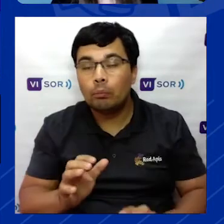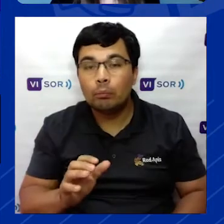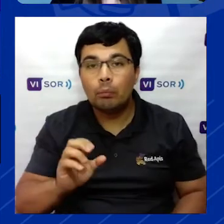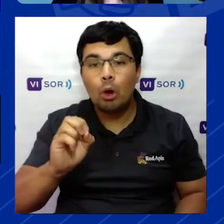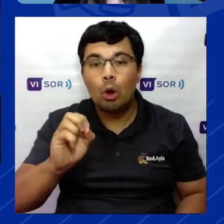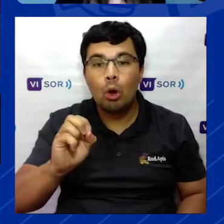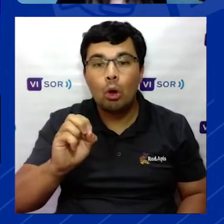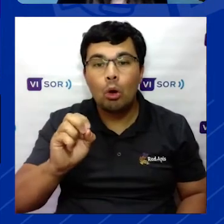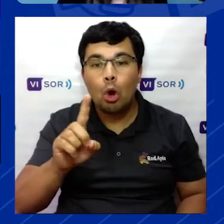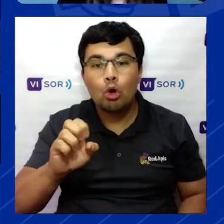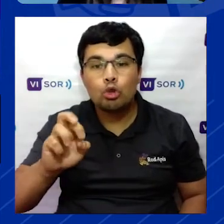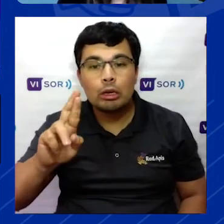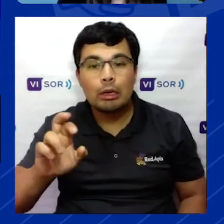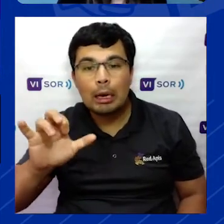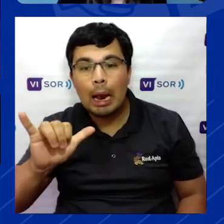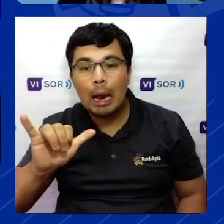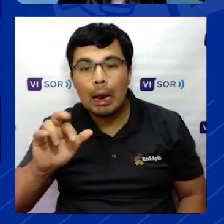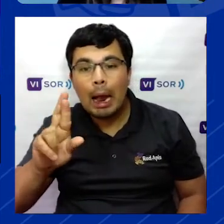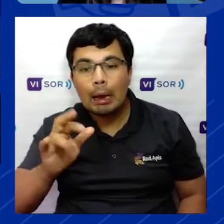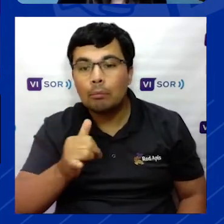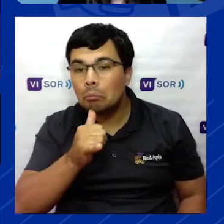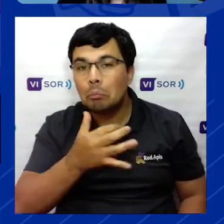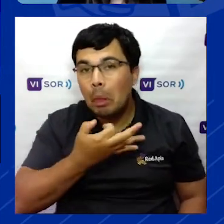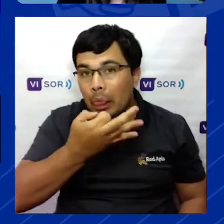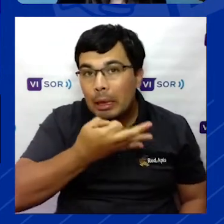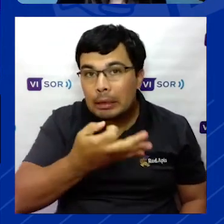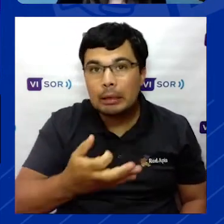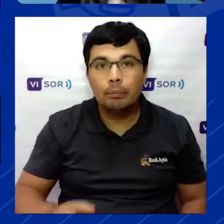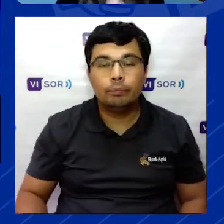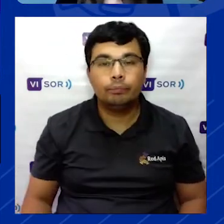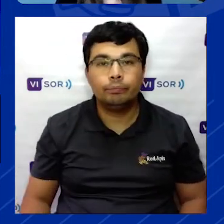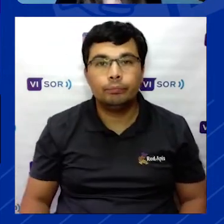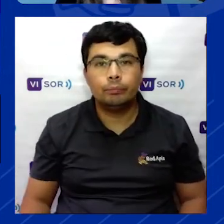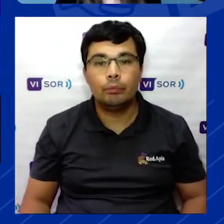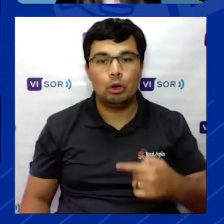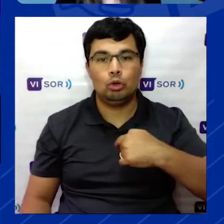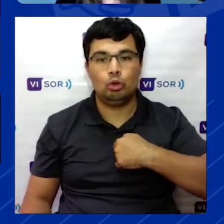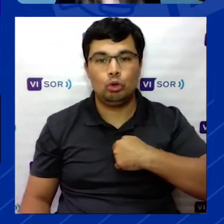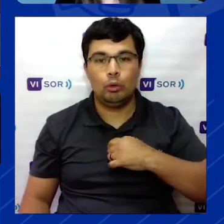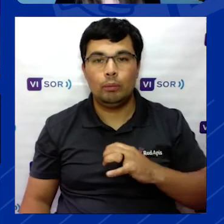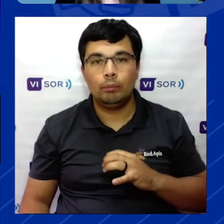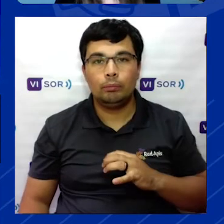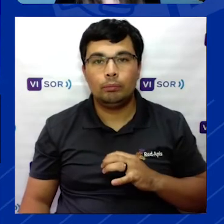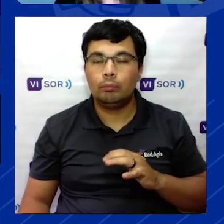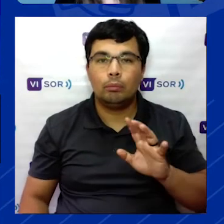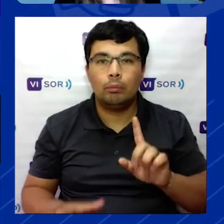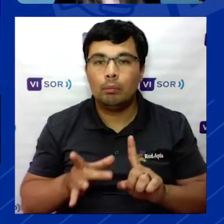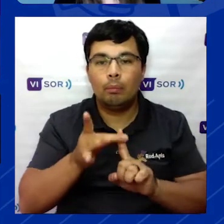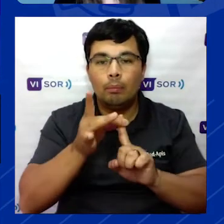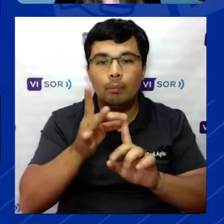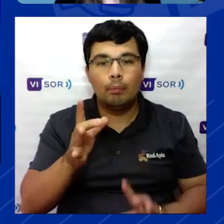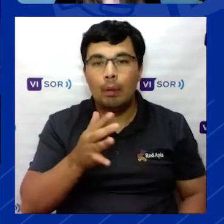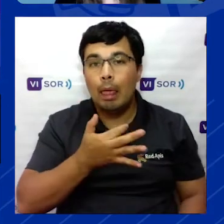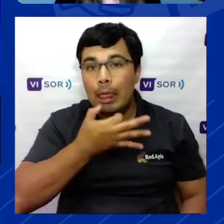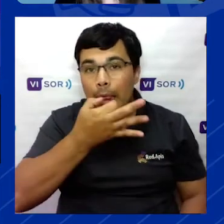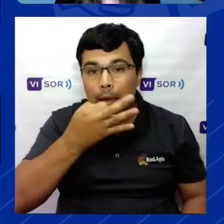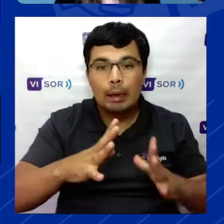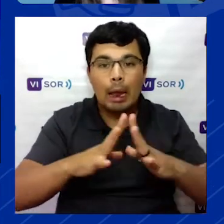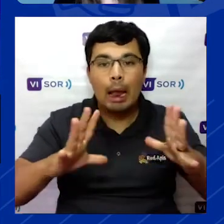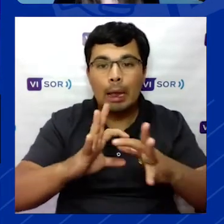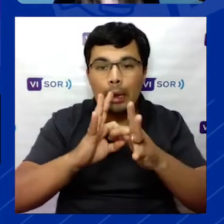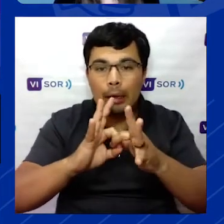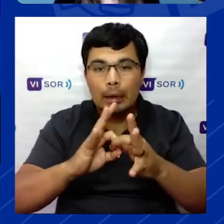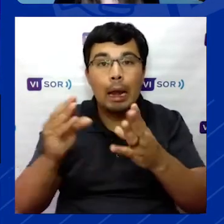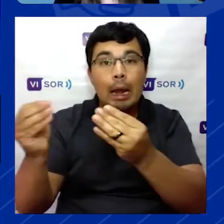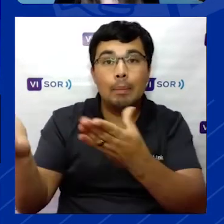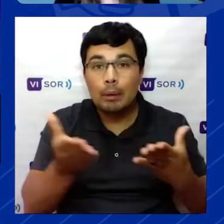Oscar, no sé si quieres empezar tú con algo. Yo no más que agradecer la invitación a